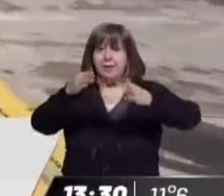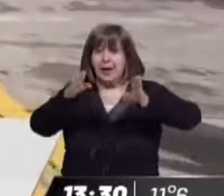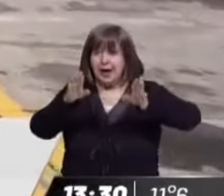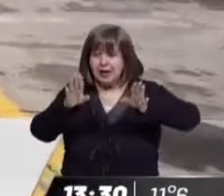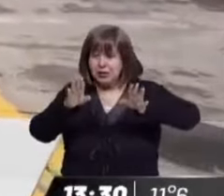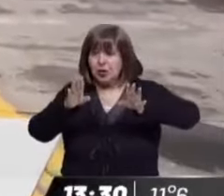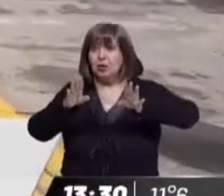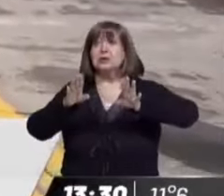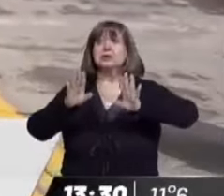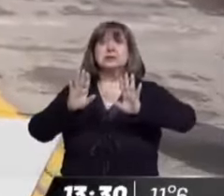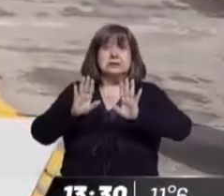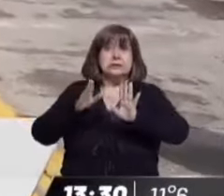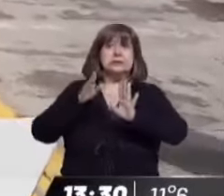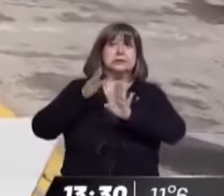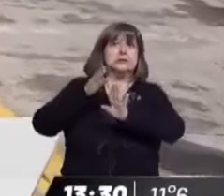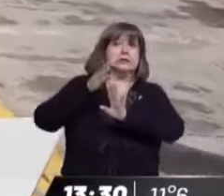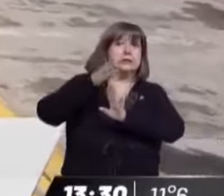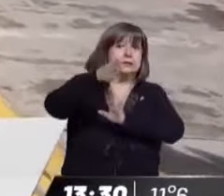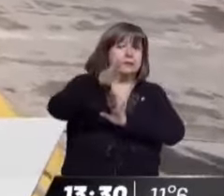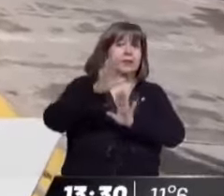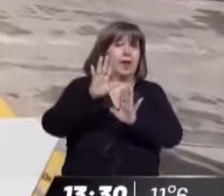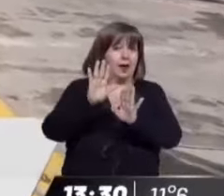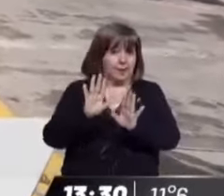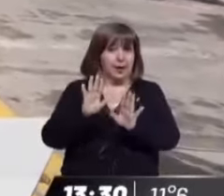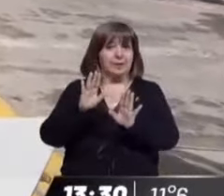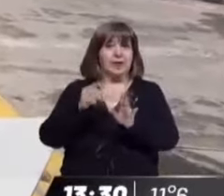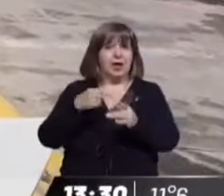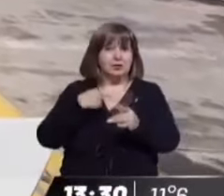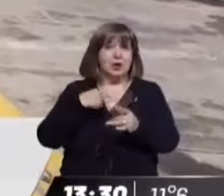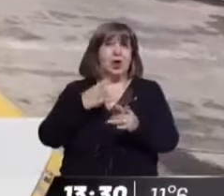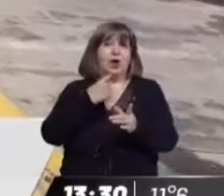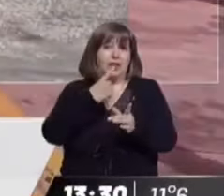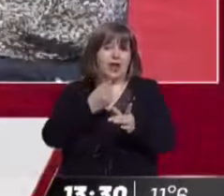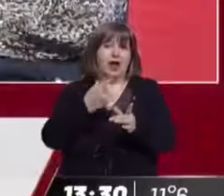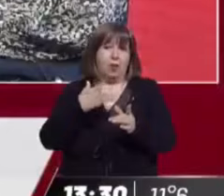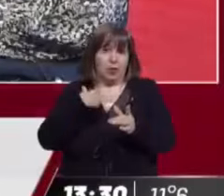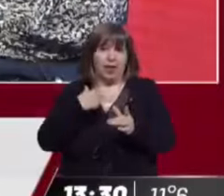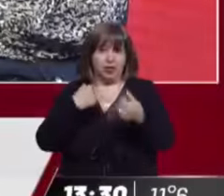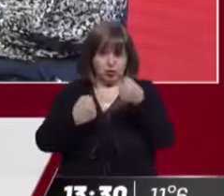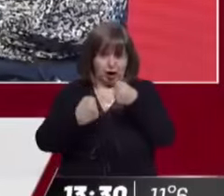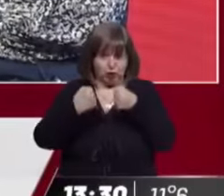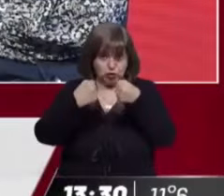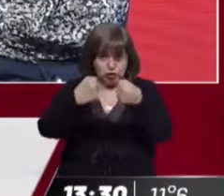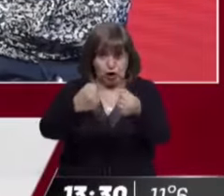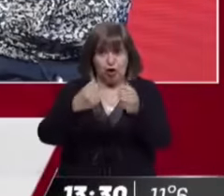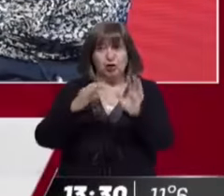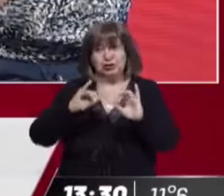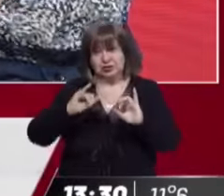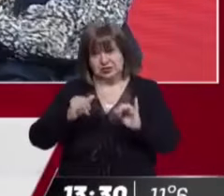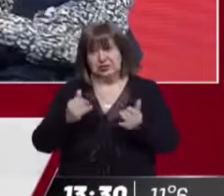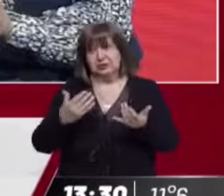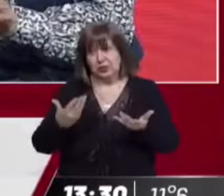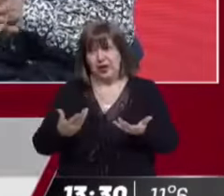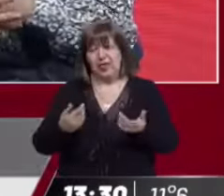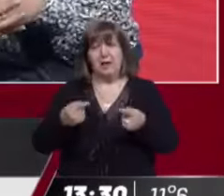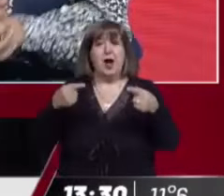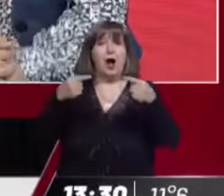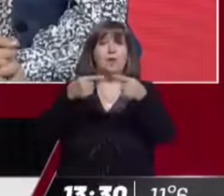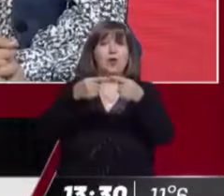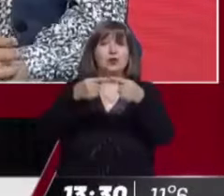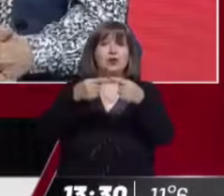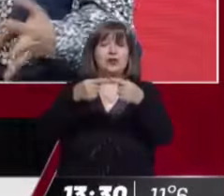como para esta gente vamos a llegar hasta donde se pueda llegar Claro sin ponernos en peligro por supuesto Julián y es lindo el mensaje sobre todo